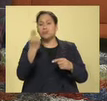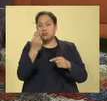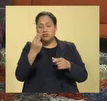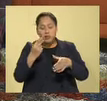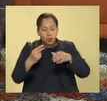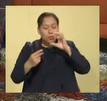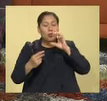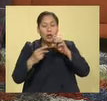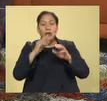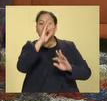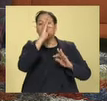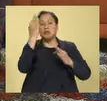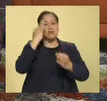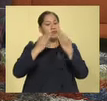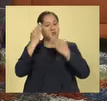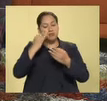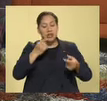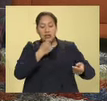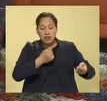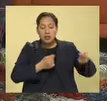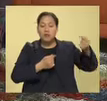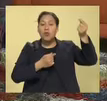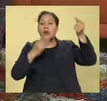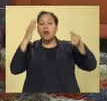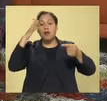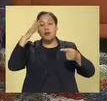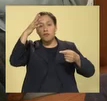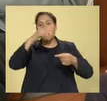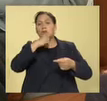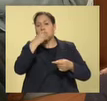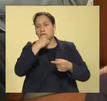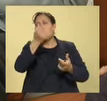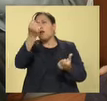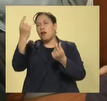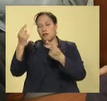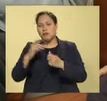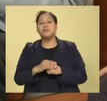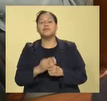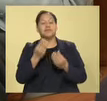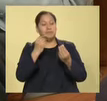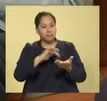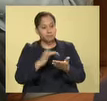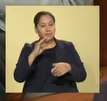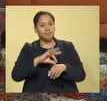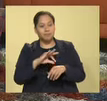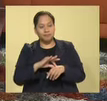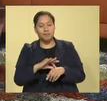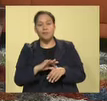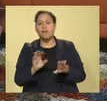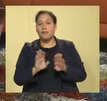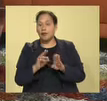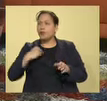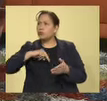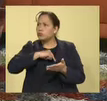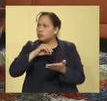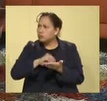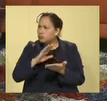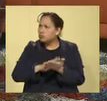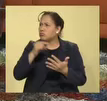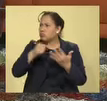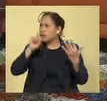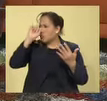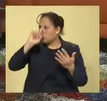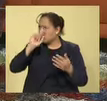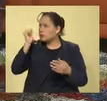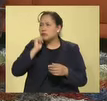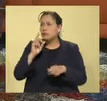necesitan continuar con las soluciones de citrato, pero son los menos. Pues muchas gracias, doctor. Okay. La verdad hay que tomar en cuenta todas las recomendaciones